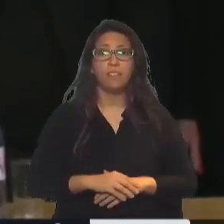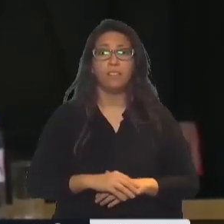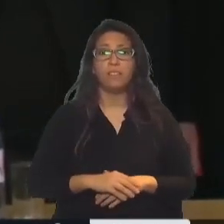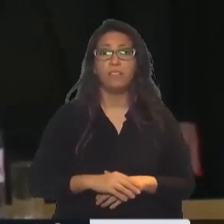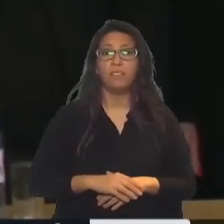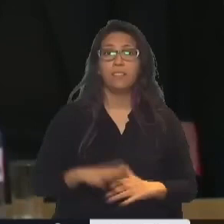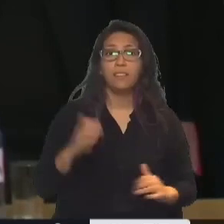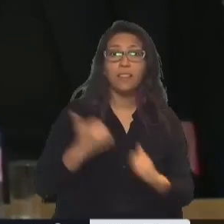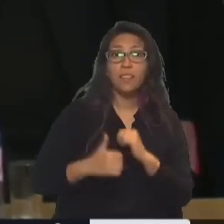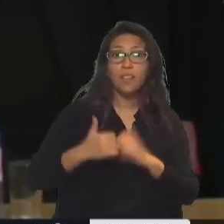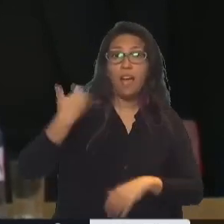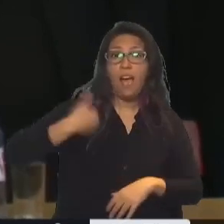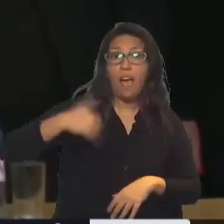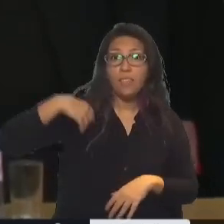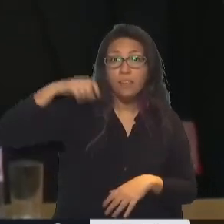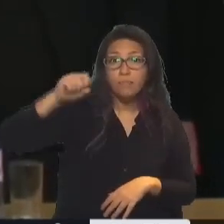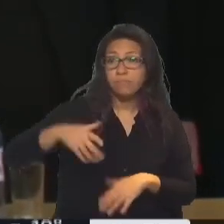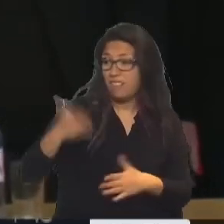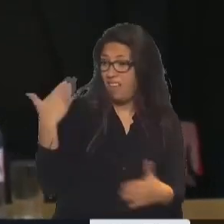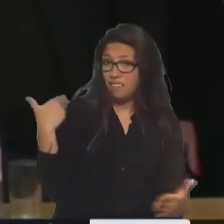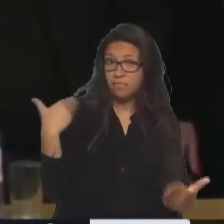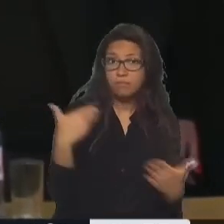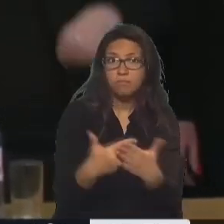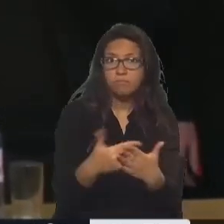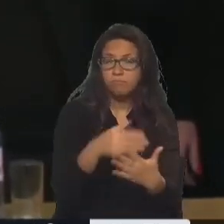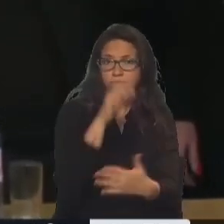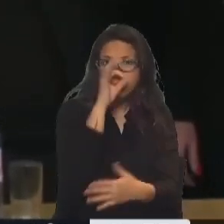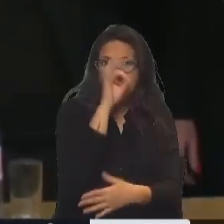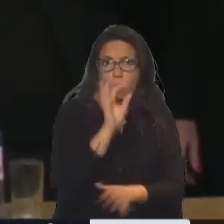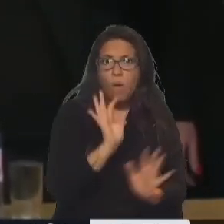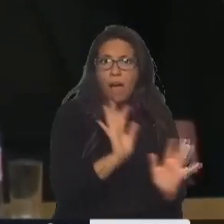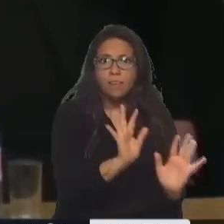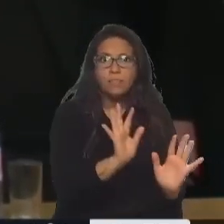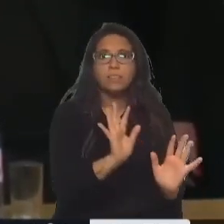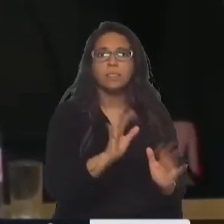reciente de nuestro país, del intento